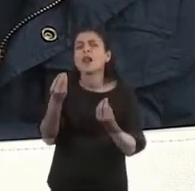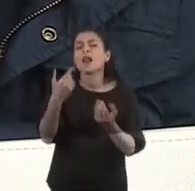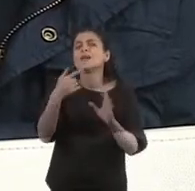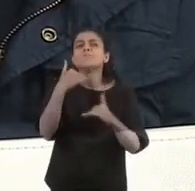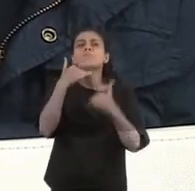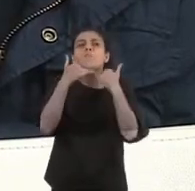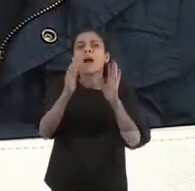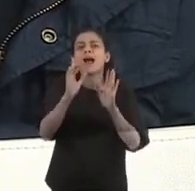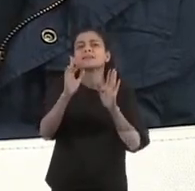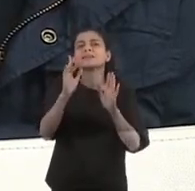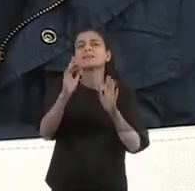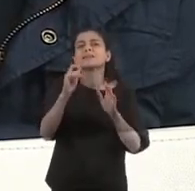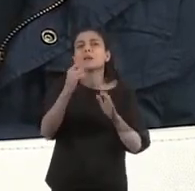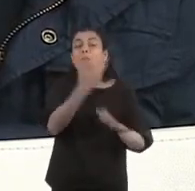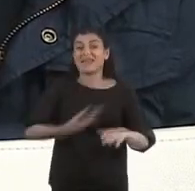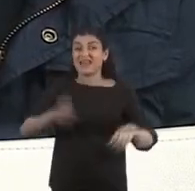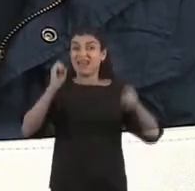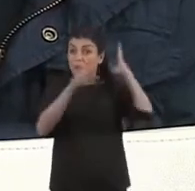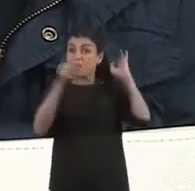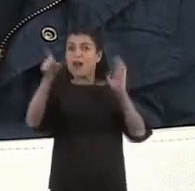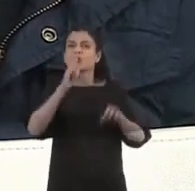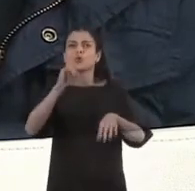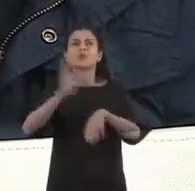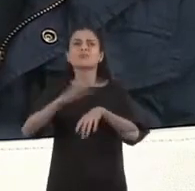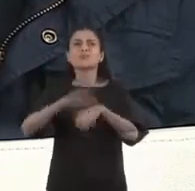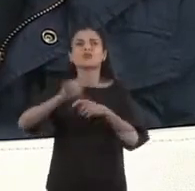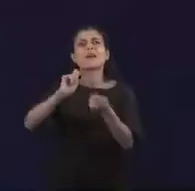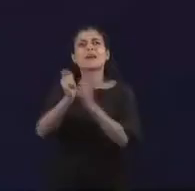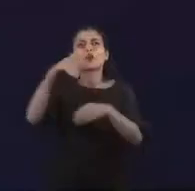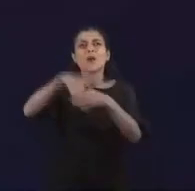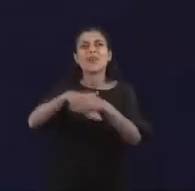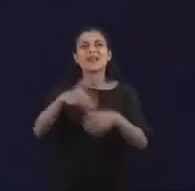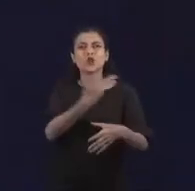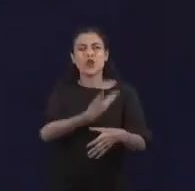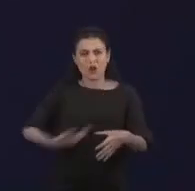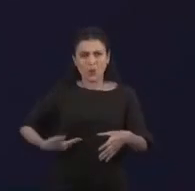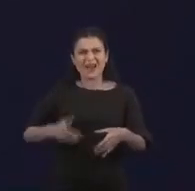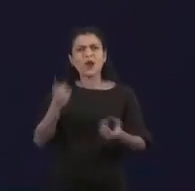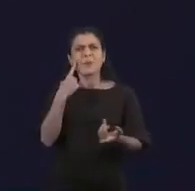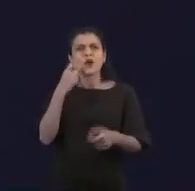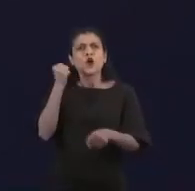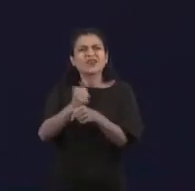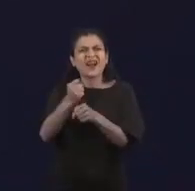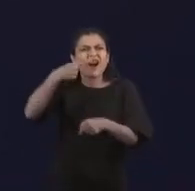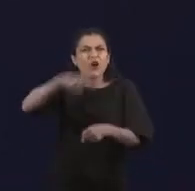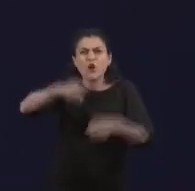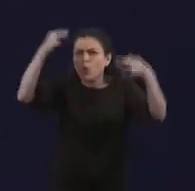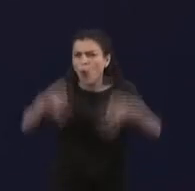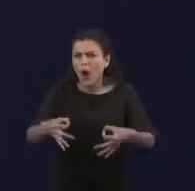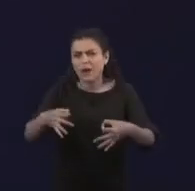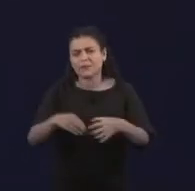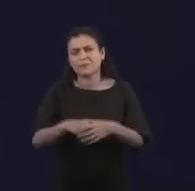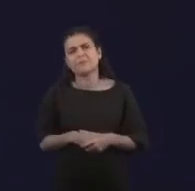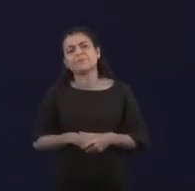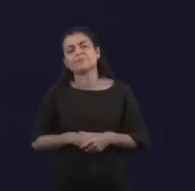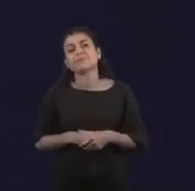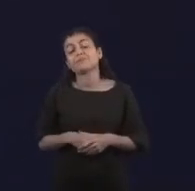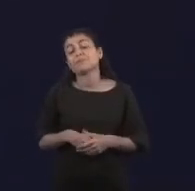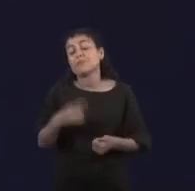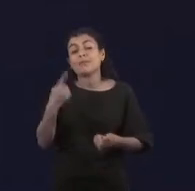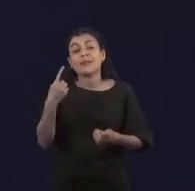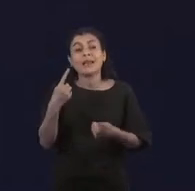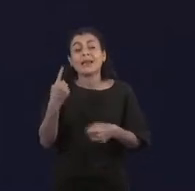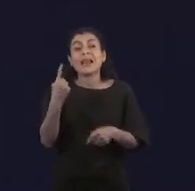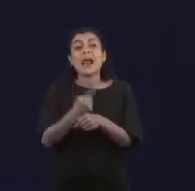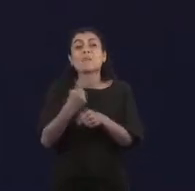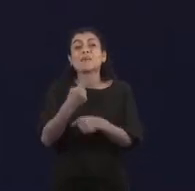indicó el presidente, que es encargado de las reformas de gobierno? Bueno, a ver, la primera pregunta es, nos tenemos que sentar